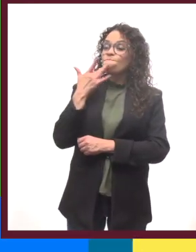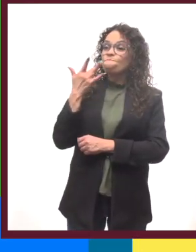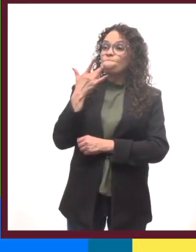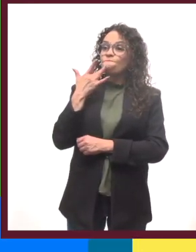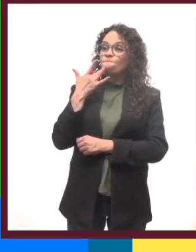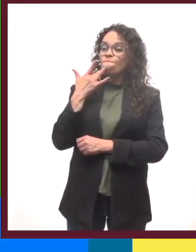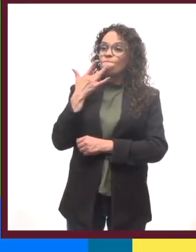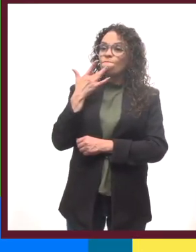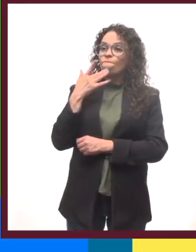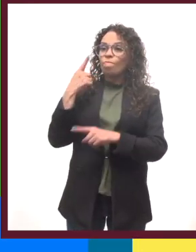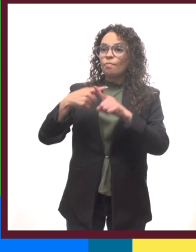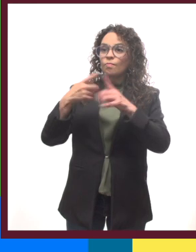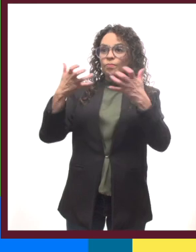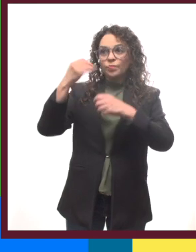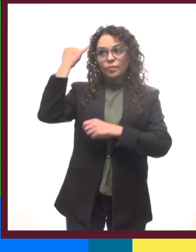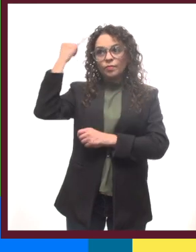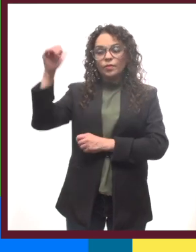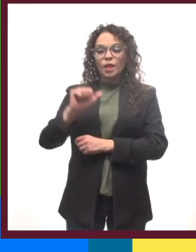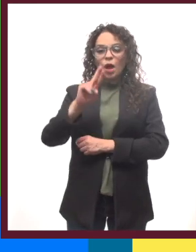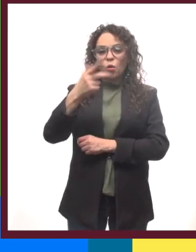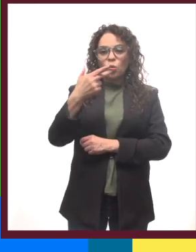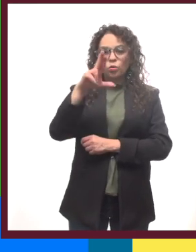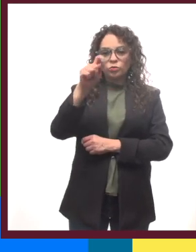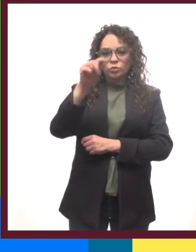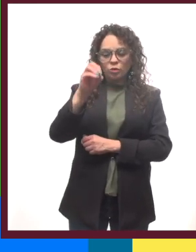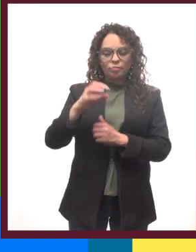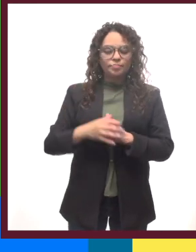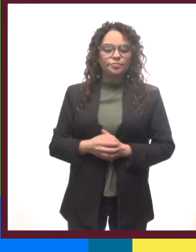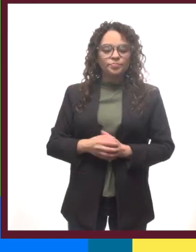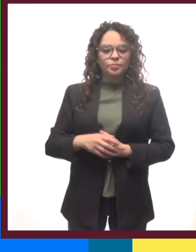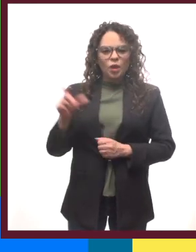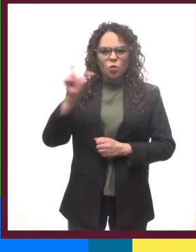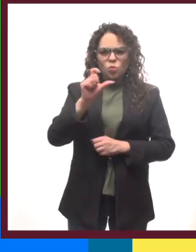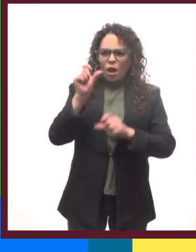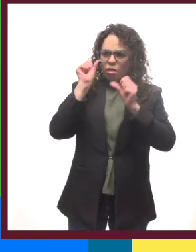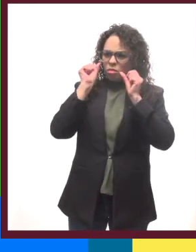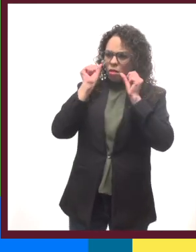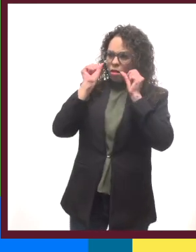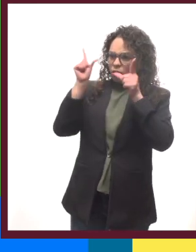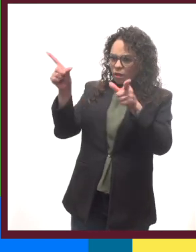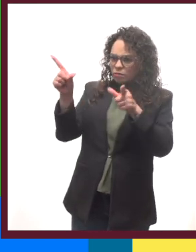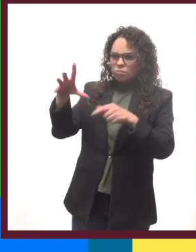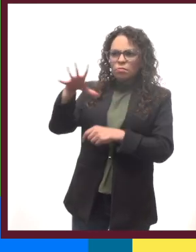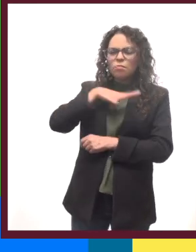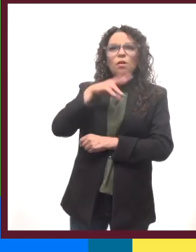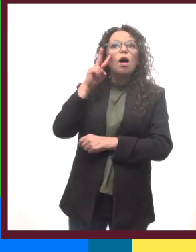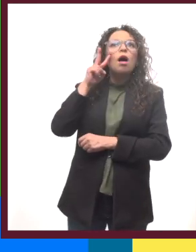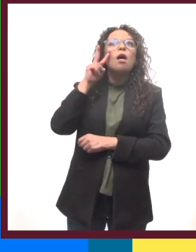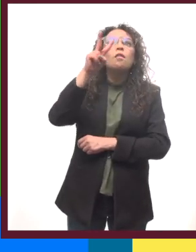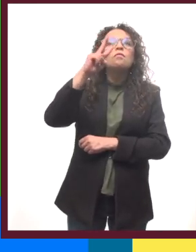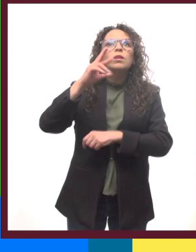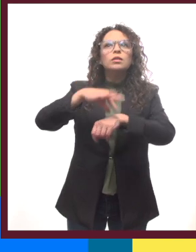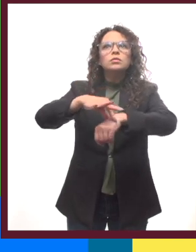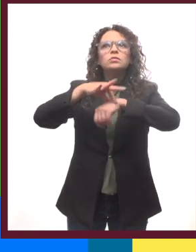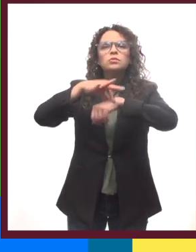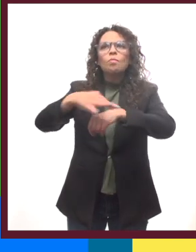El dinosaurio por Augusto Monterroso. Cuando despertó, el dinosaurio todavía estaba